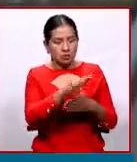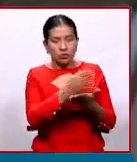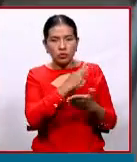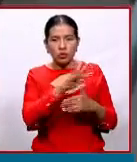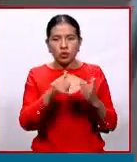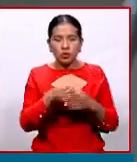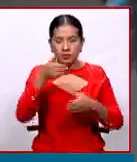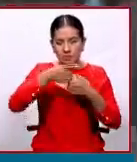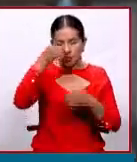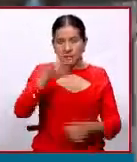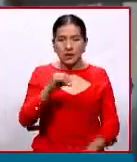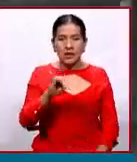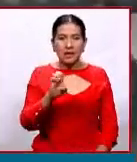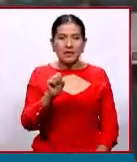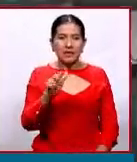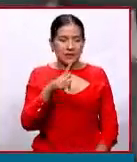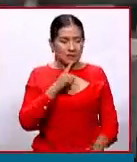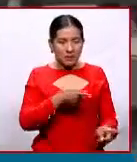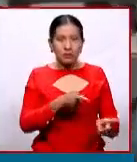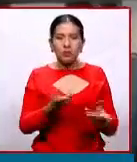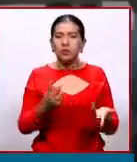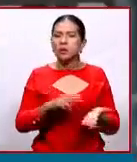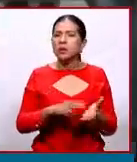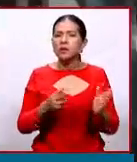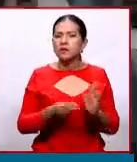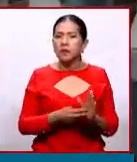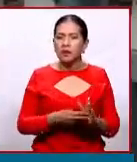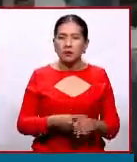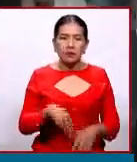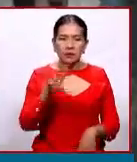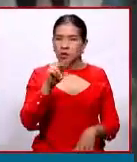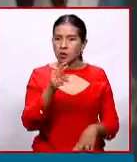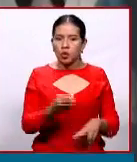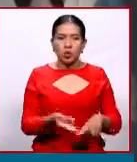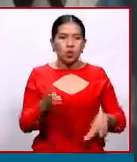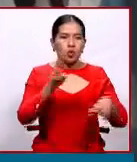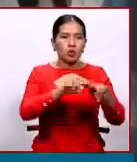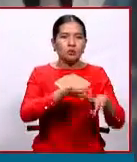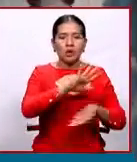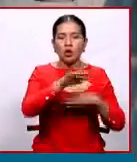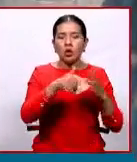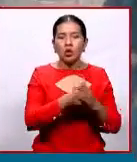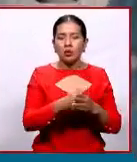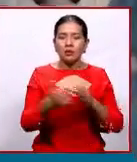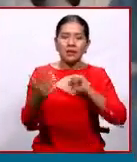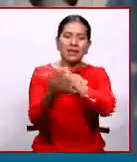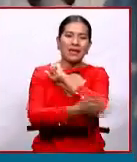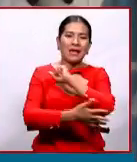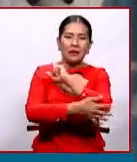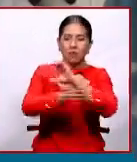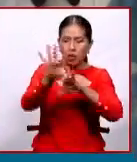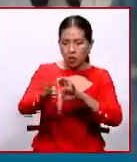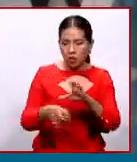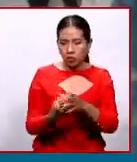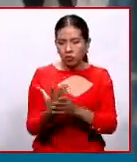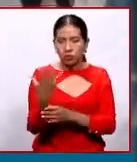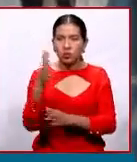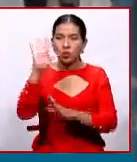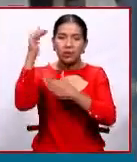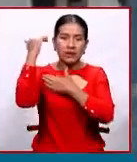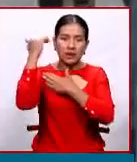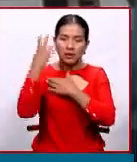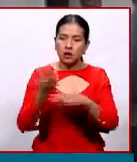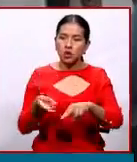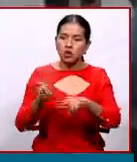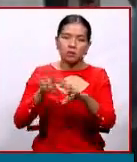lo que estamos logrando es que no suba el costo de toda la producción del agro en la región de Santa Cruz. Y bueno,